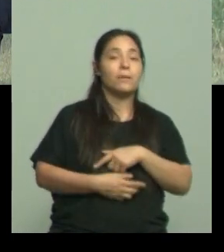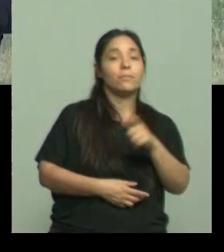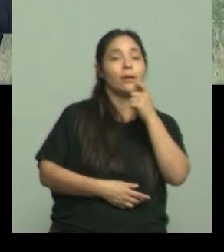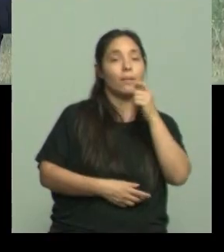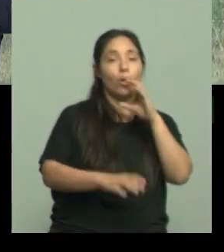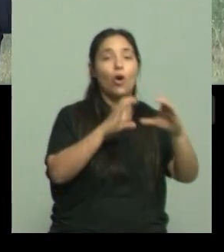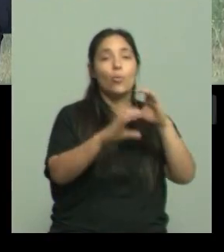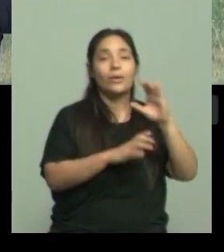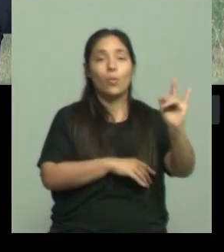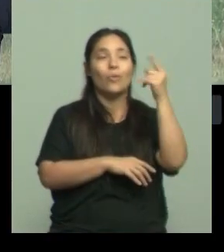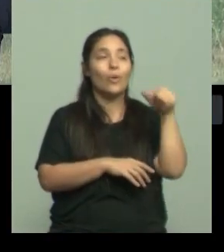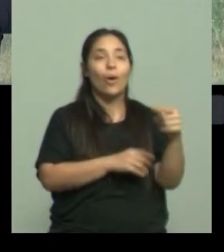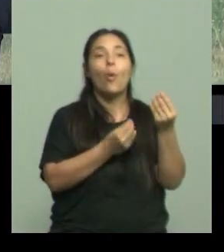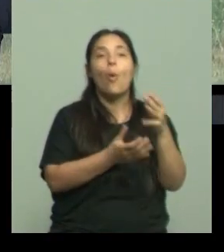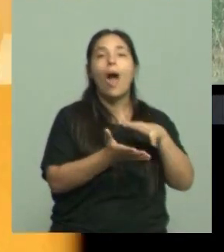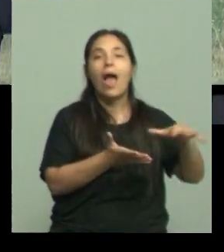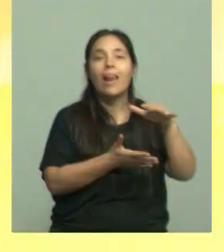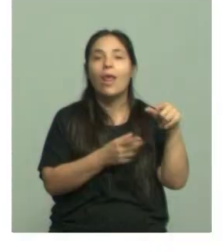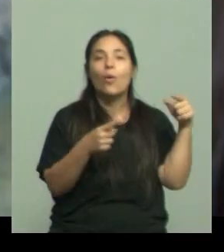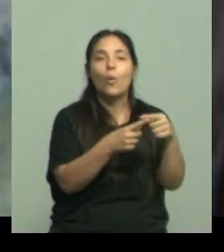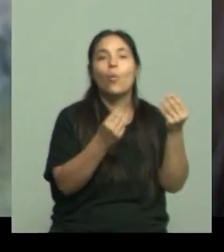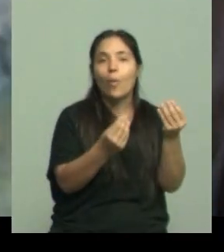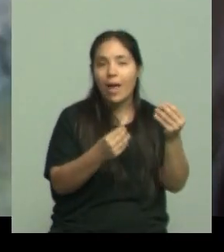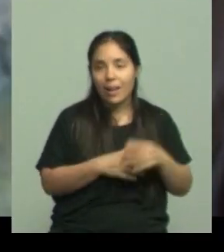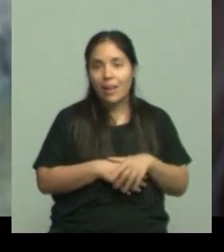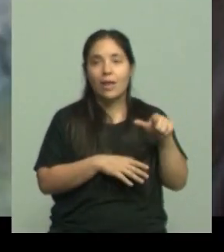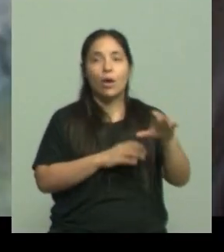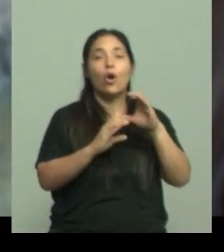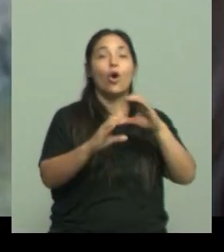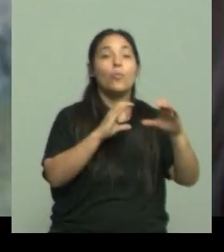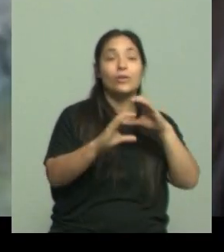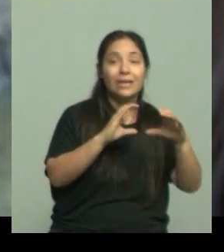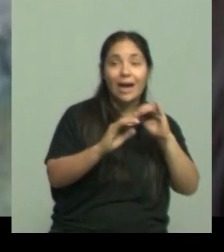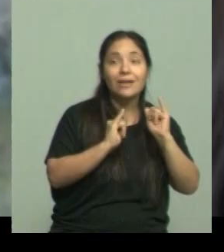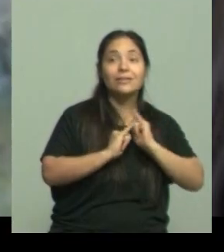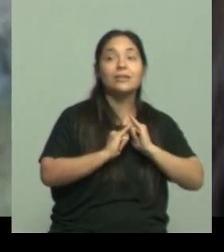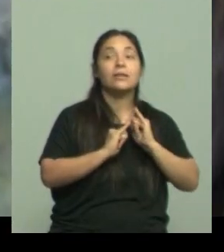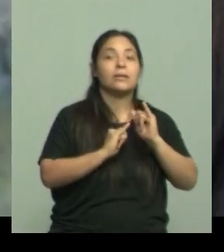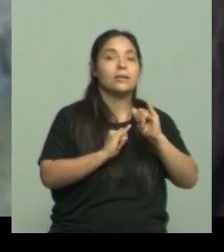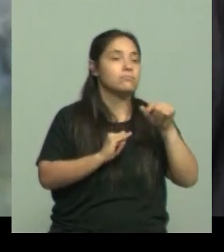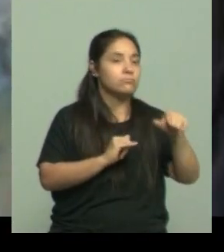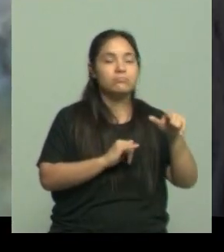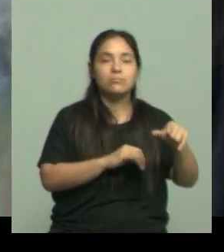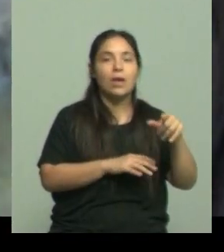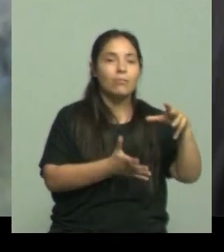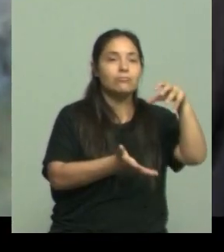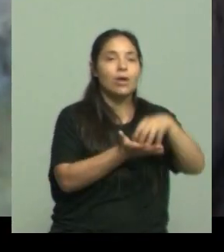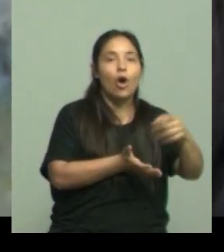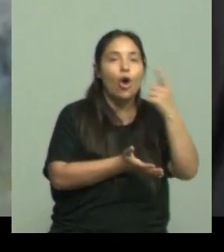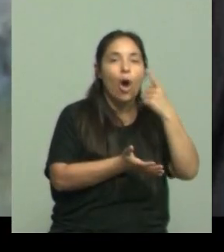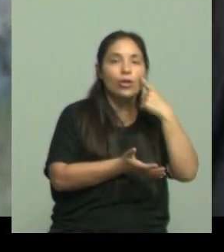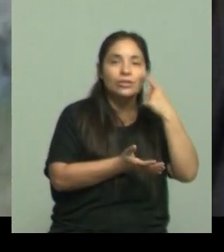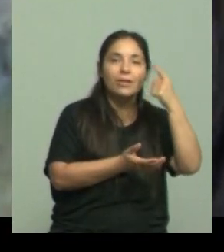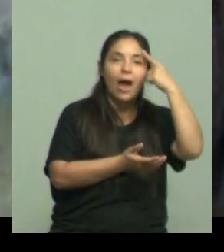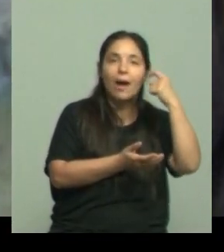digamos, universitario, es un espacio ¿para qué? Para buscar vasos comunicantes de lo que es un centro de